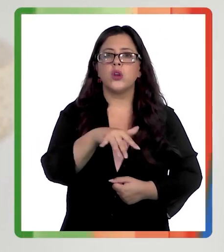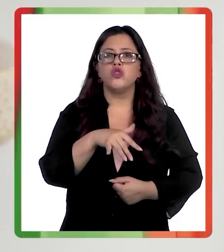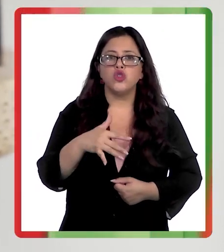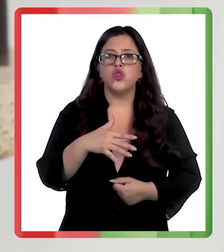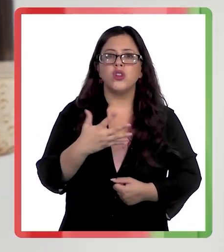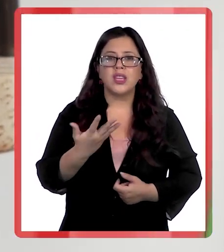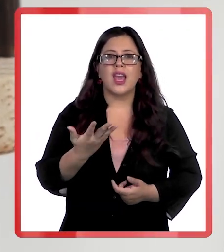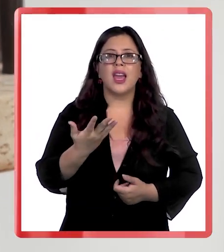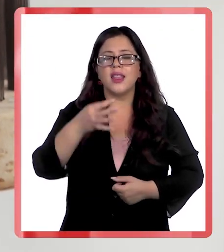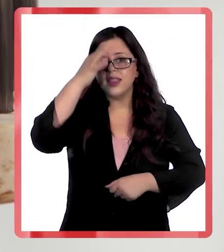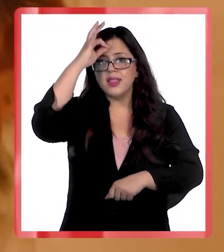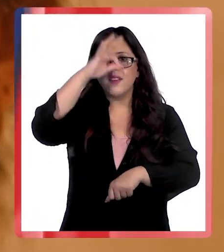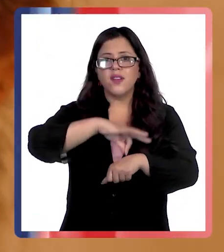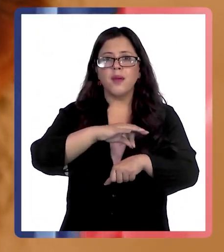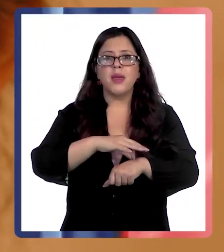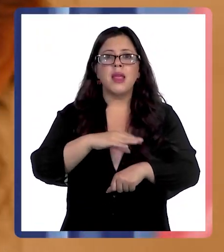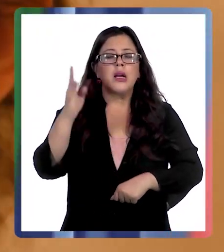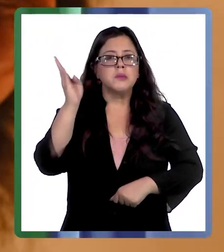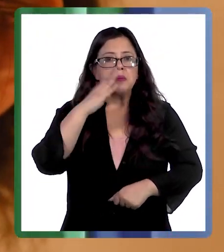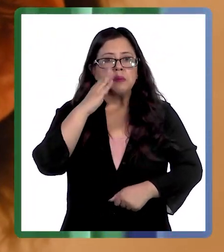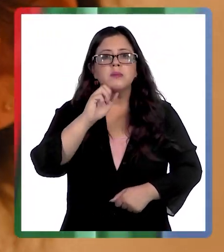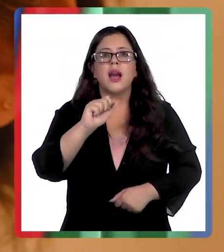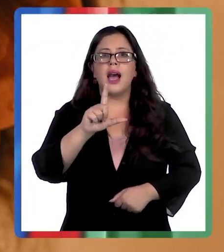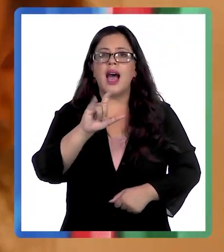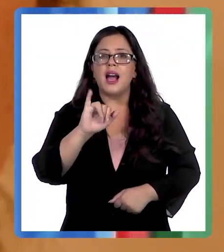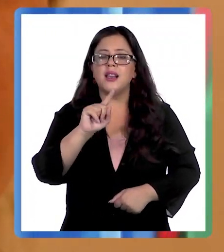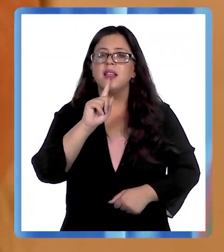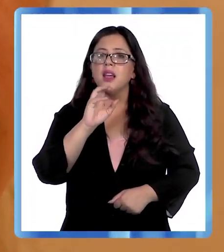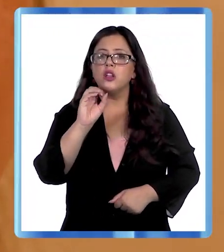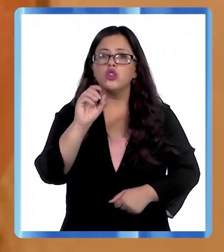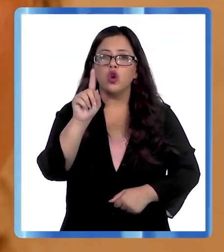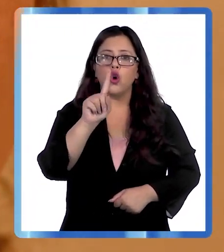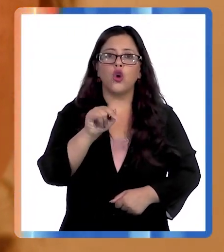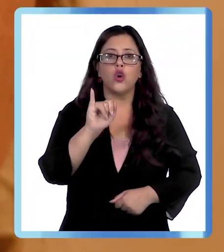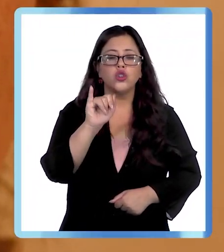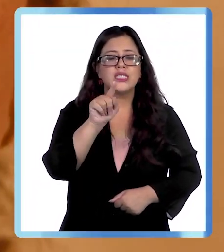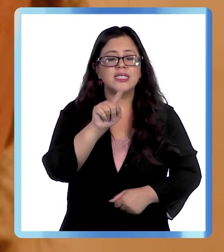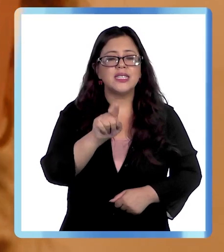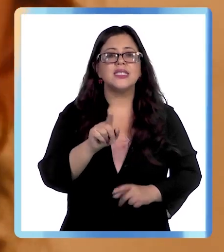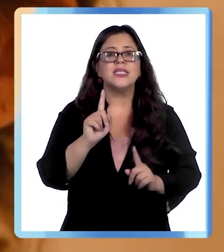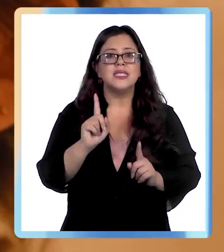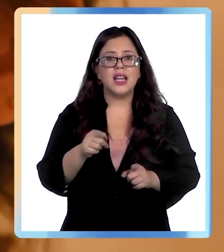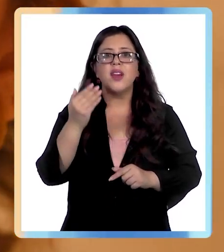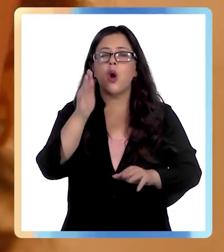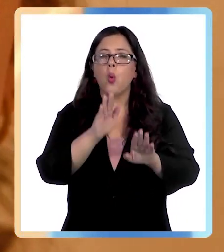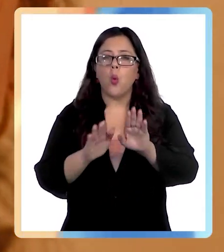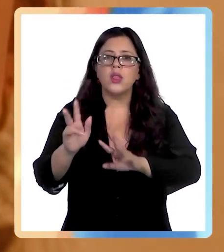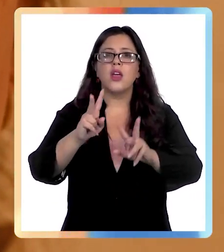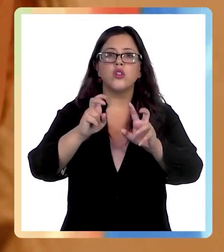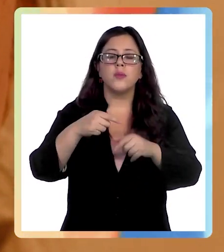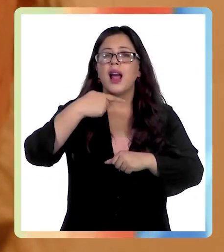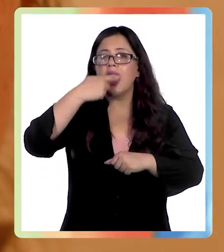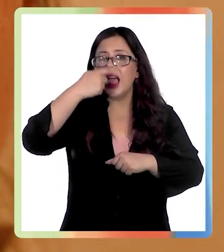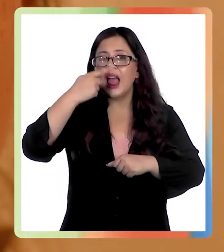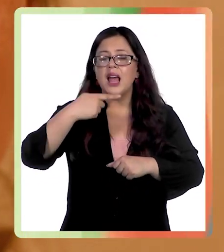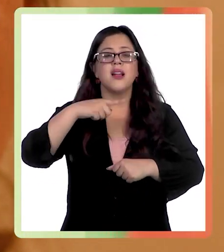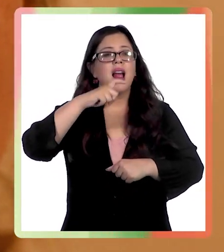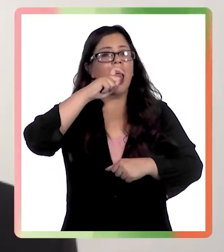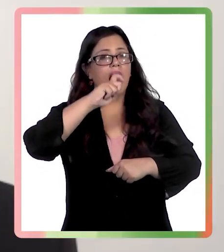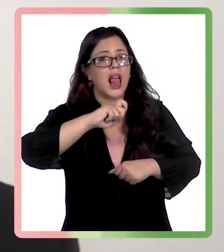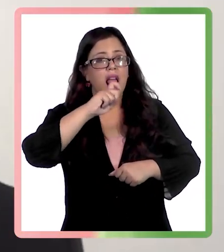situación de alitos Entonces al final Hay que ser sumamente prolijo entre el cepillo de diente entre el limpiador